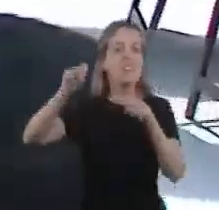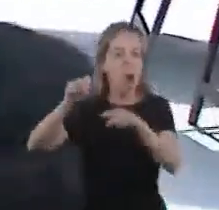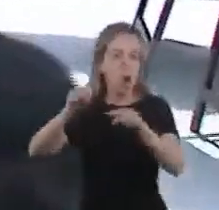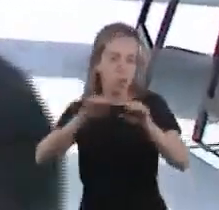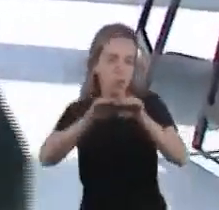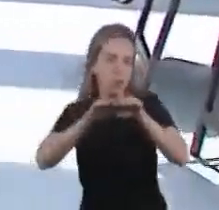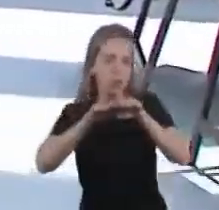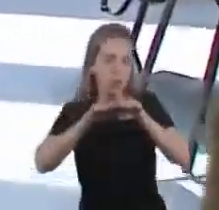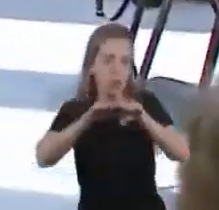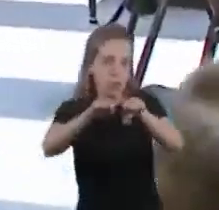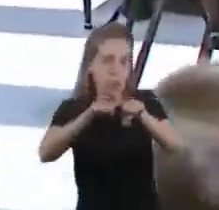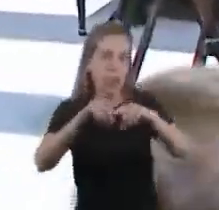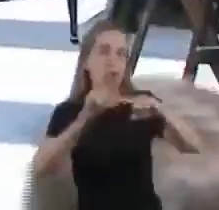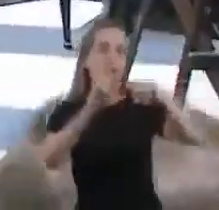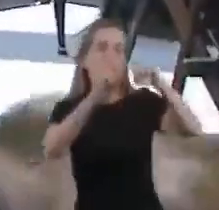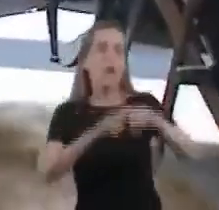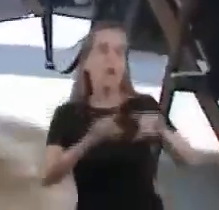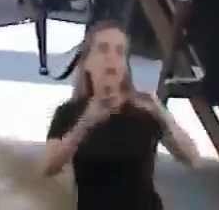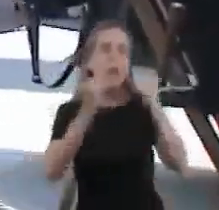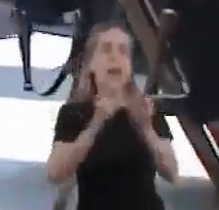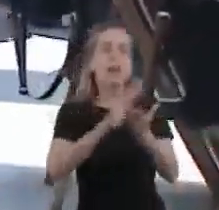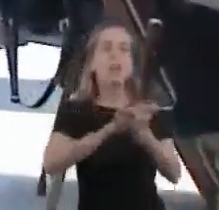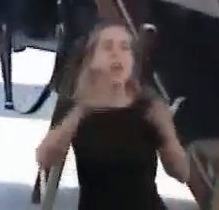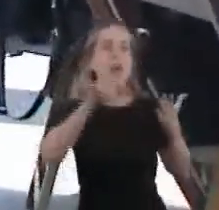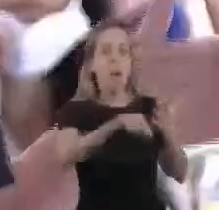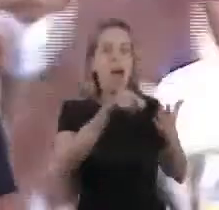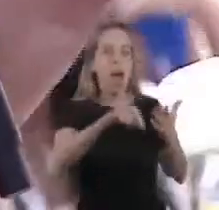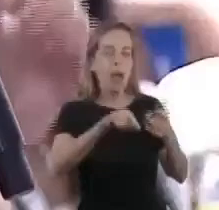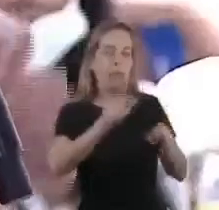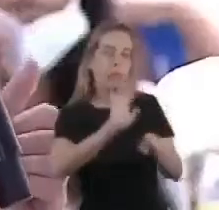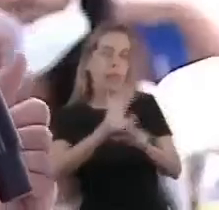fórmula permitió ganarle en